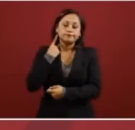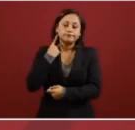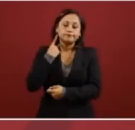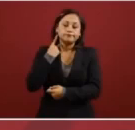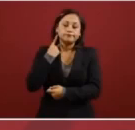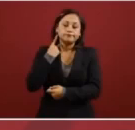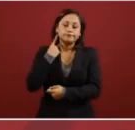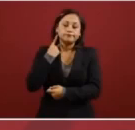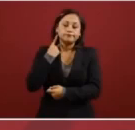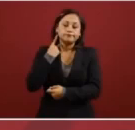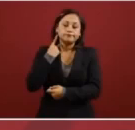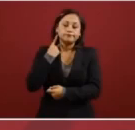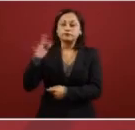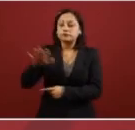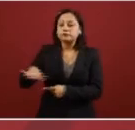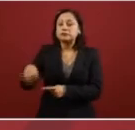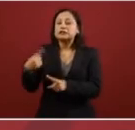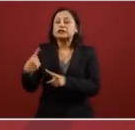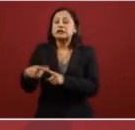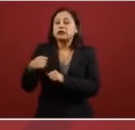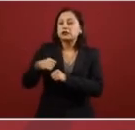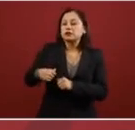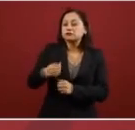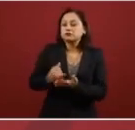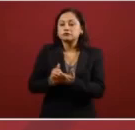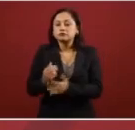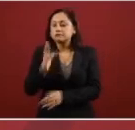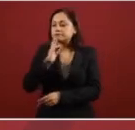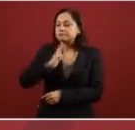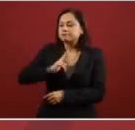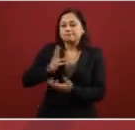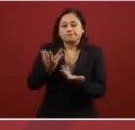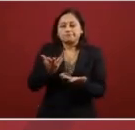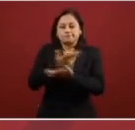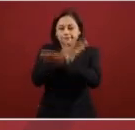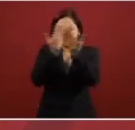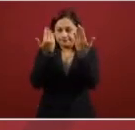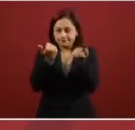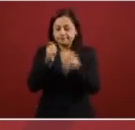unclear who would decide what. Al final del día